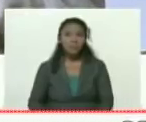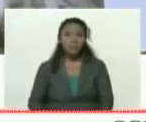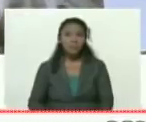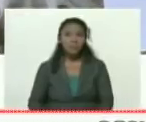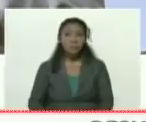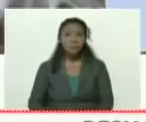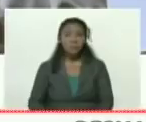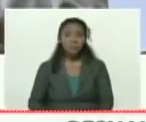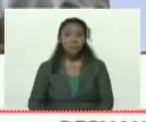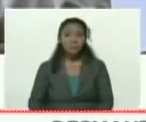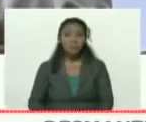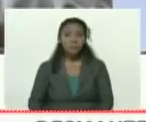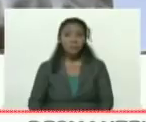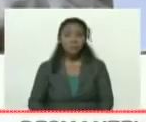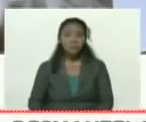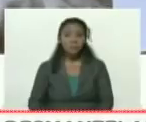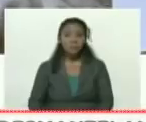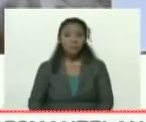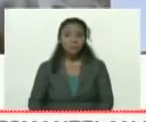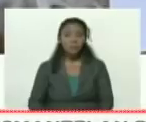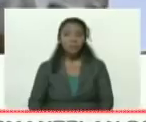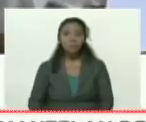Alberto Lovera, hermano, te cantó a la primera.